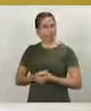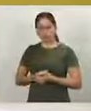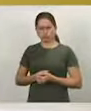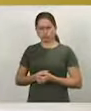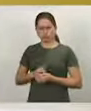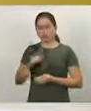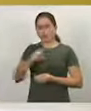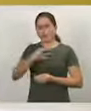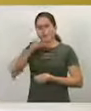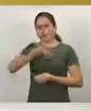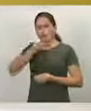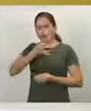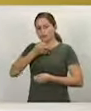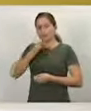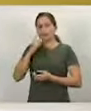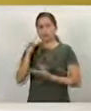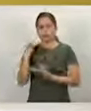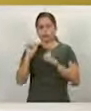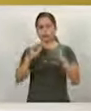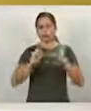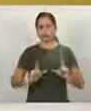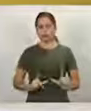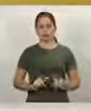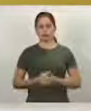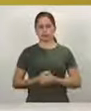que expresó. Observen la imagen.